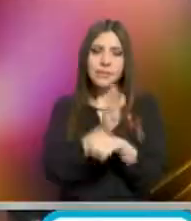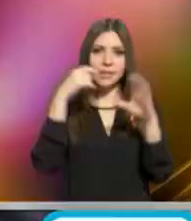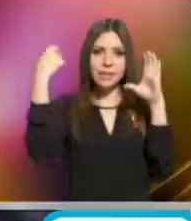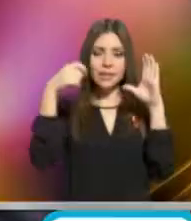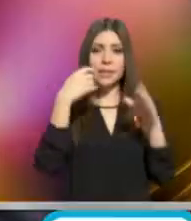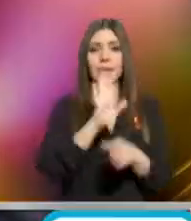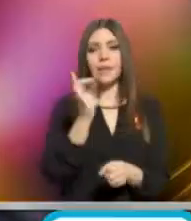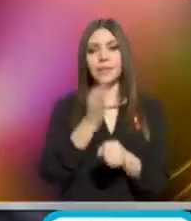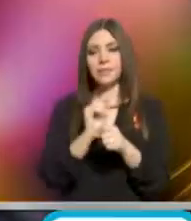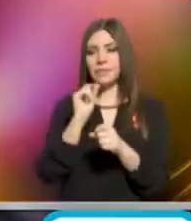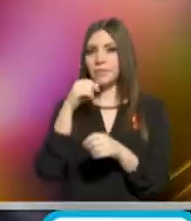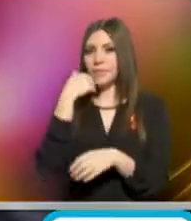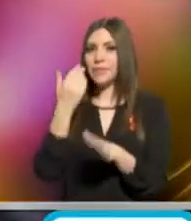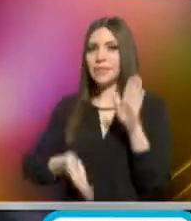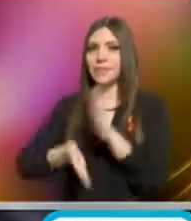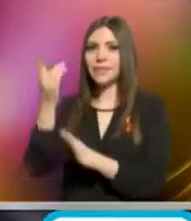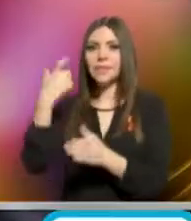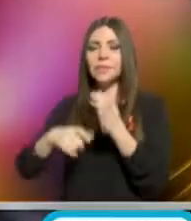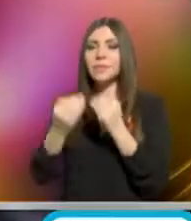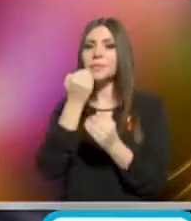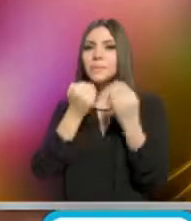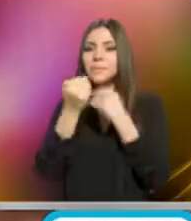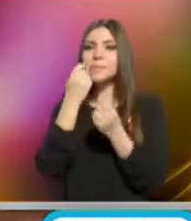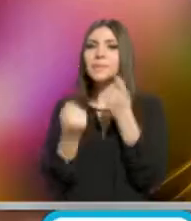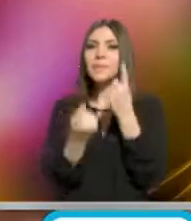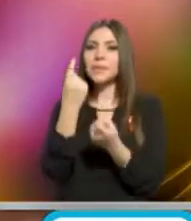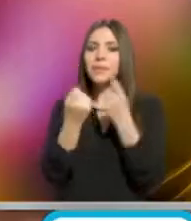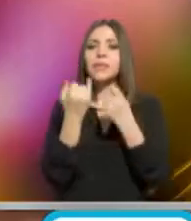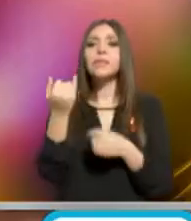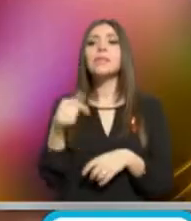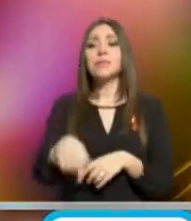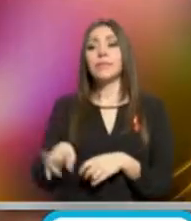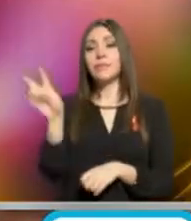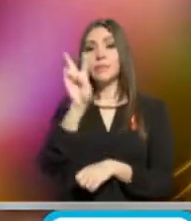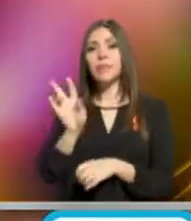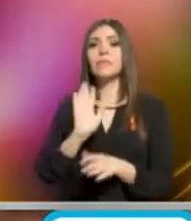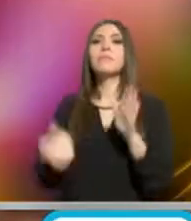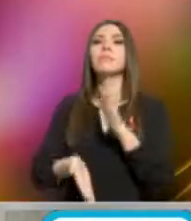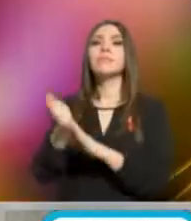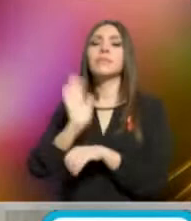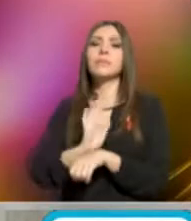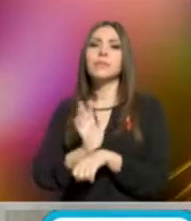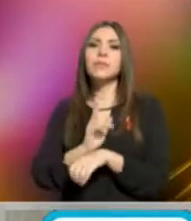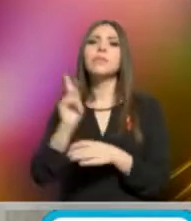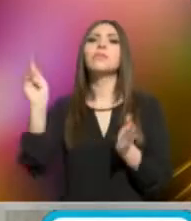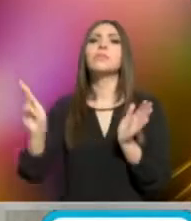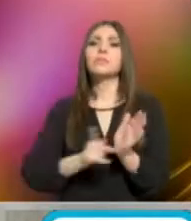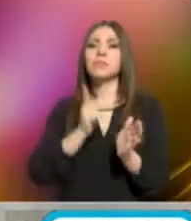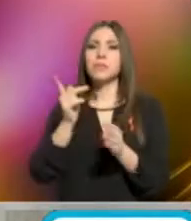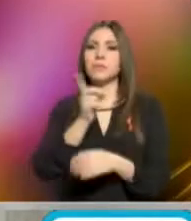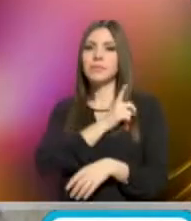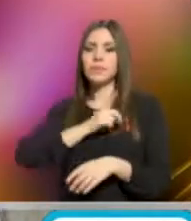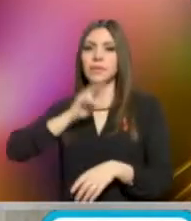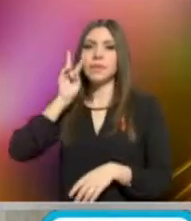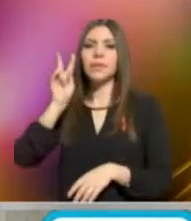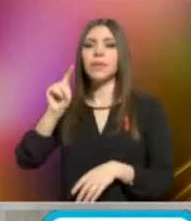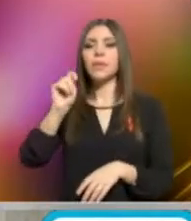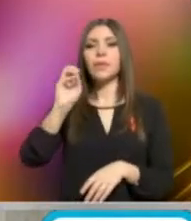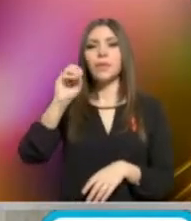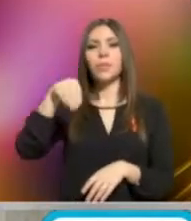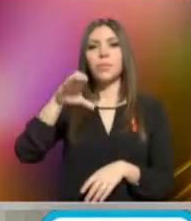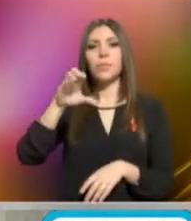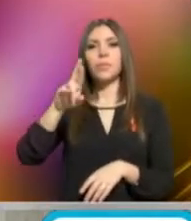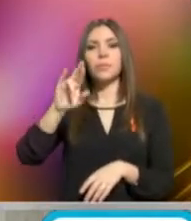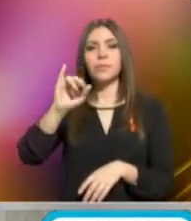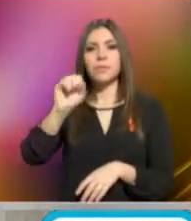de ir a Bien. comprar las palomitas. Es viernes, Listo, es ya viernes. estamos pensando qué vamos a ver en el cine. Hay que reencontrarnos con Tom Cruise, ¿no? Sí, siempre Sí. son divertidas sus películas. A mí